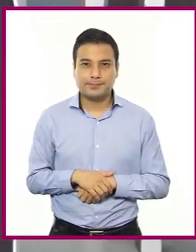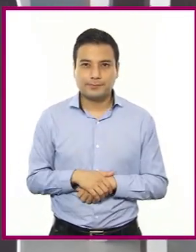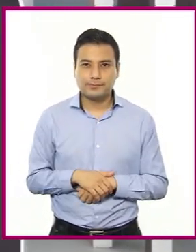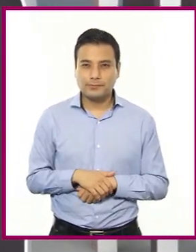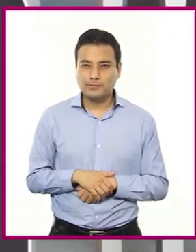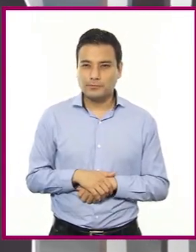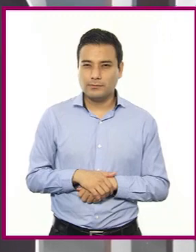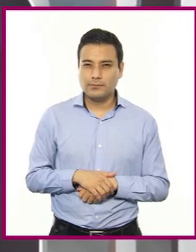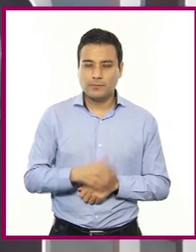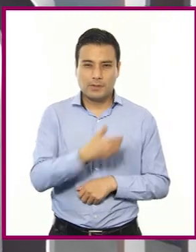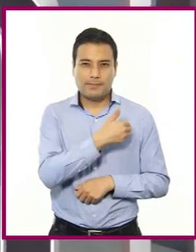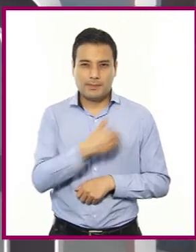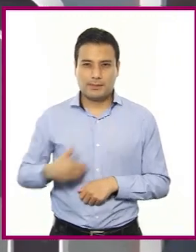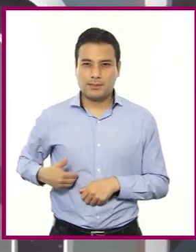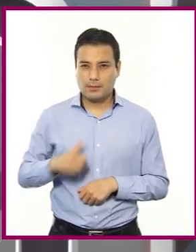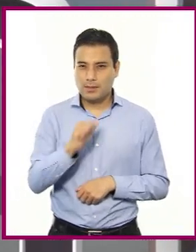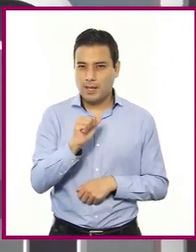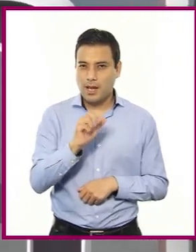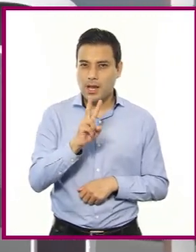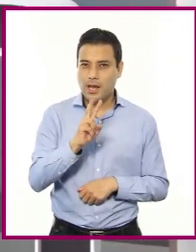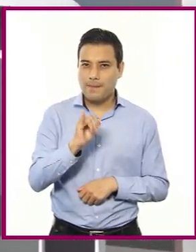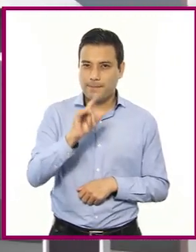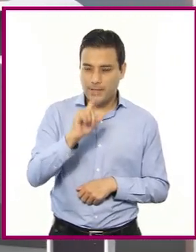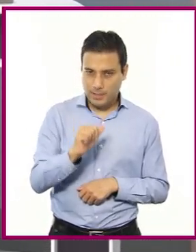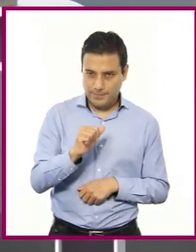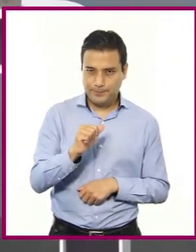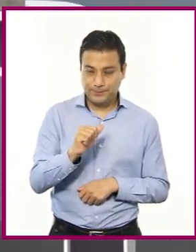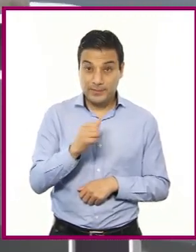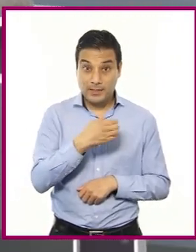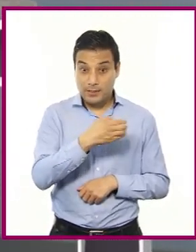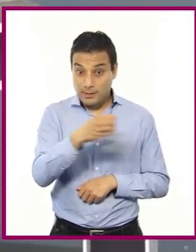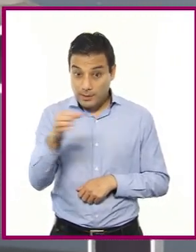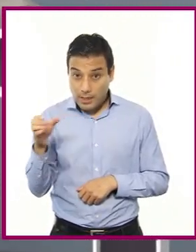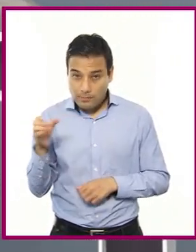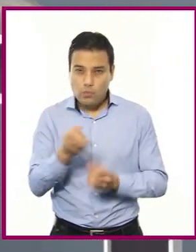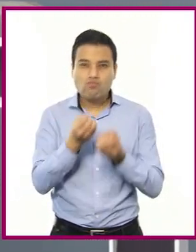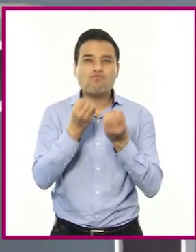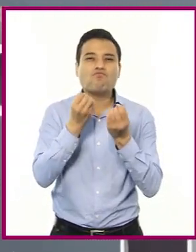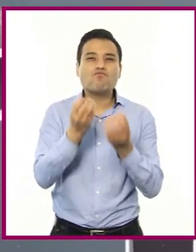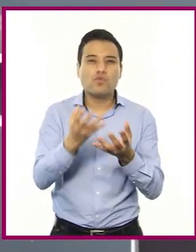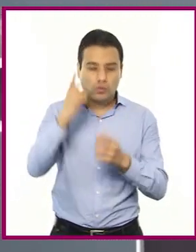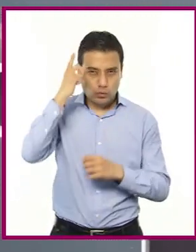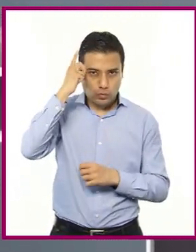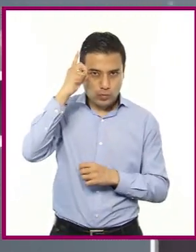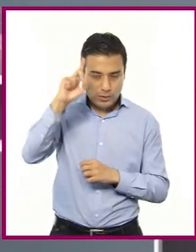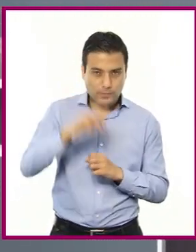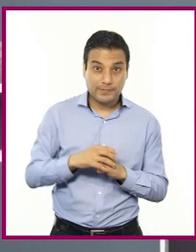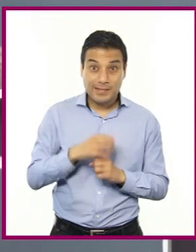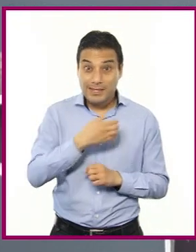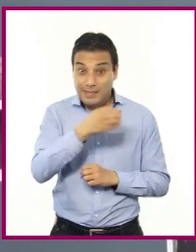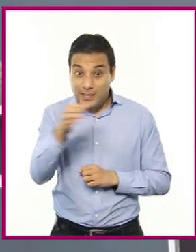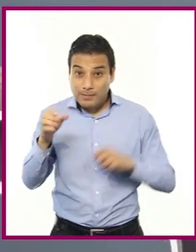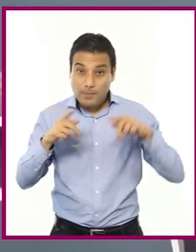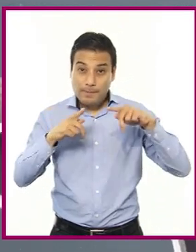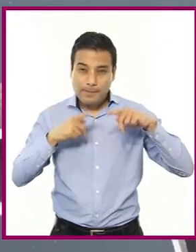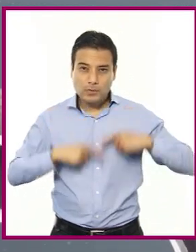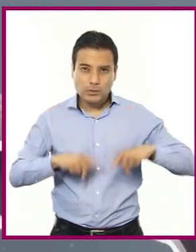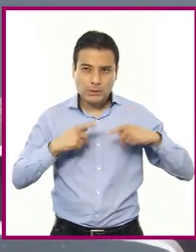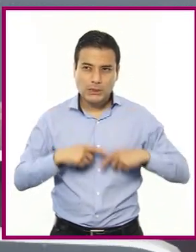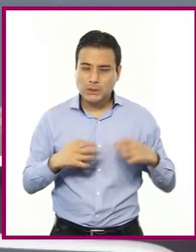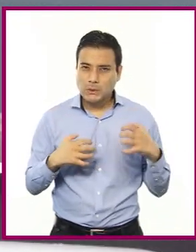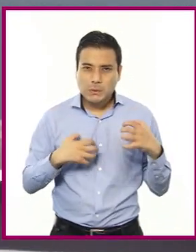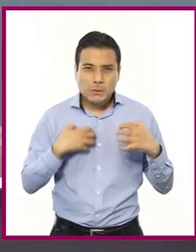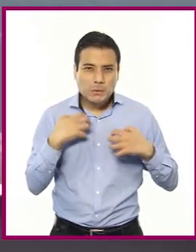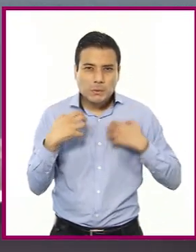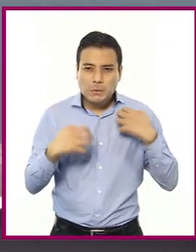antiagraria de Manuel Ávila Camacho, además de privatizar el campo, generó descontento entre los campesinos. Por otra parte,